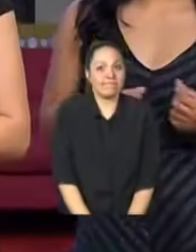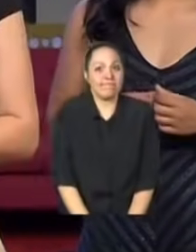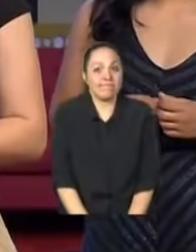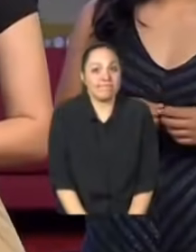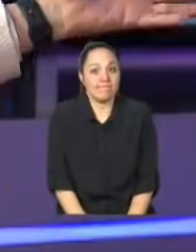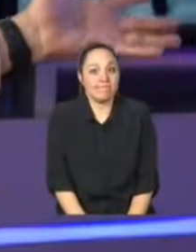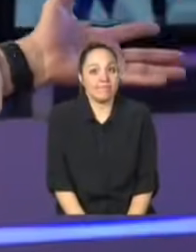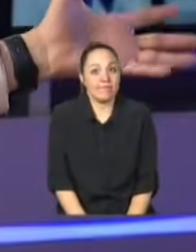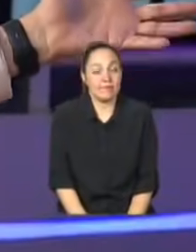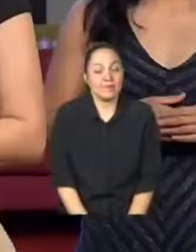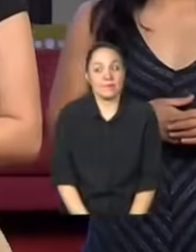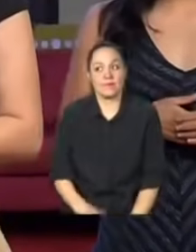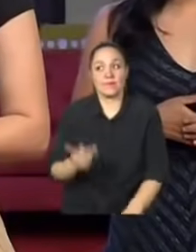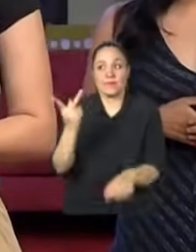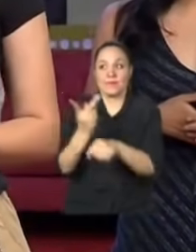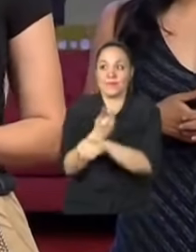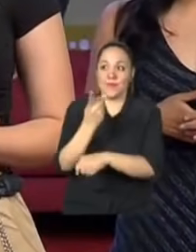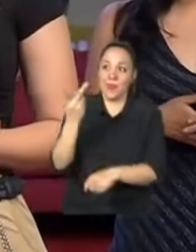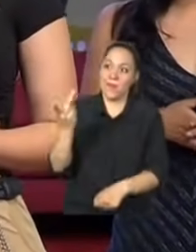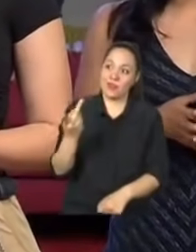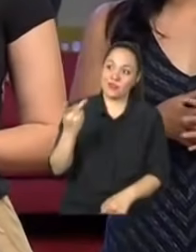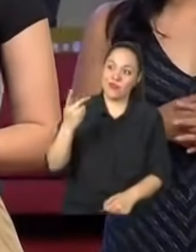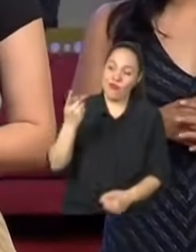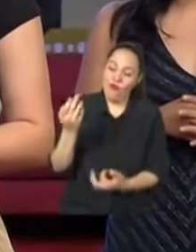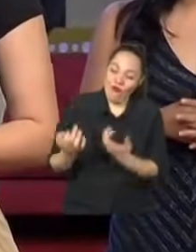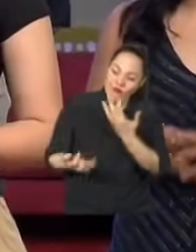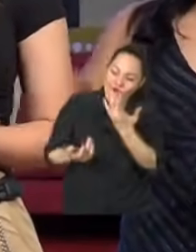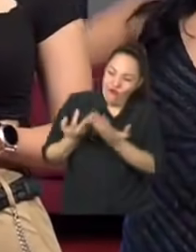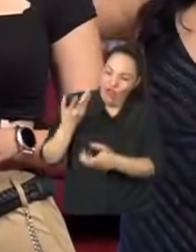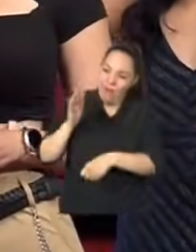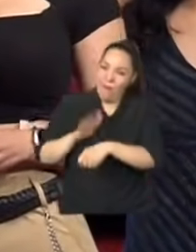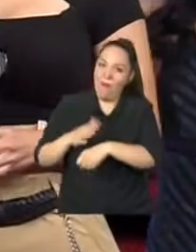¡Sí! ¡Llama más! ¡Llama más! ¡Cuéntame!